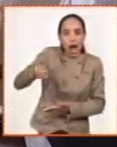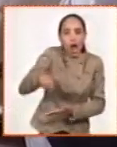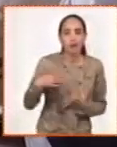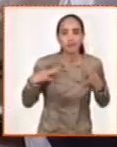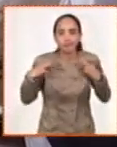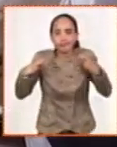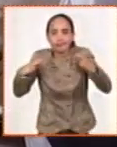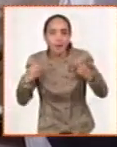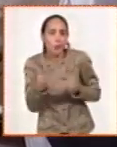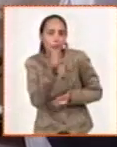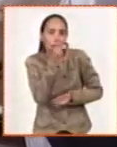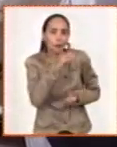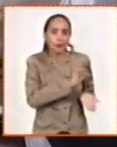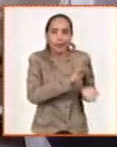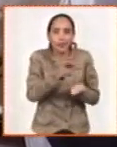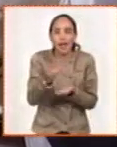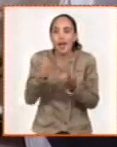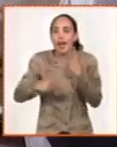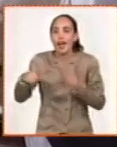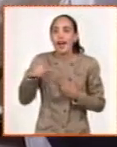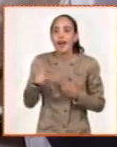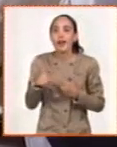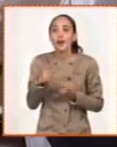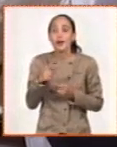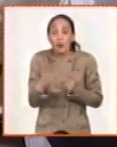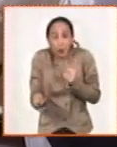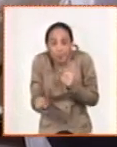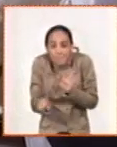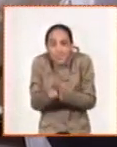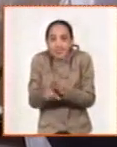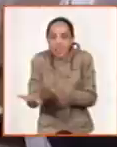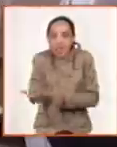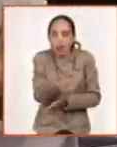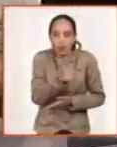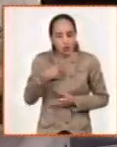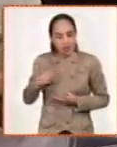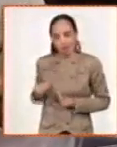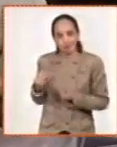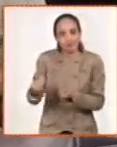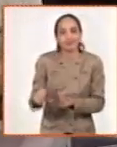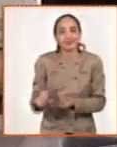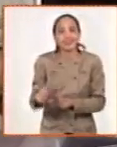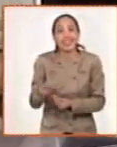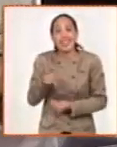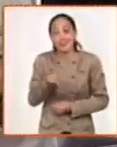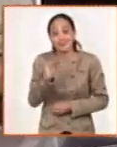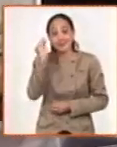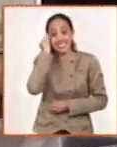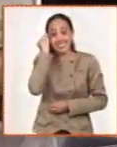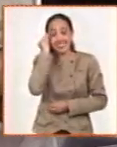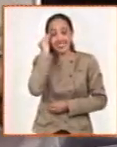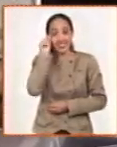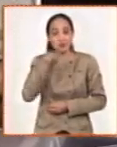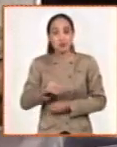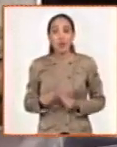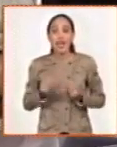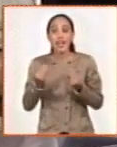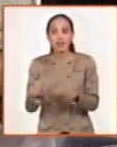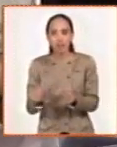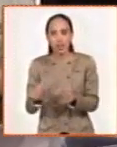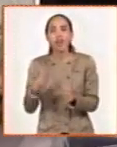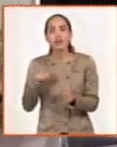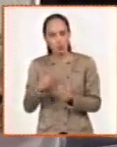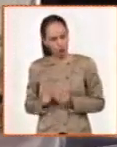de comida, mira, para que cuando empiecen a recoger. Y es esto, es saber que lo que te entregan, tú lo vas a dar. Es